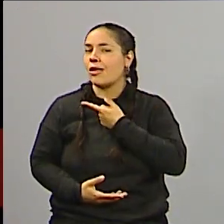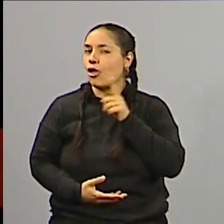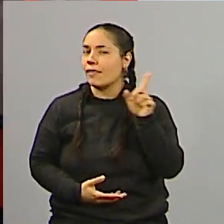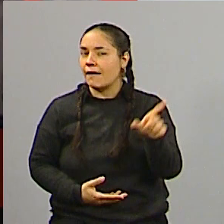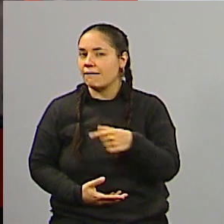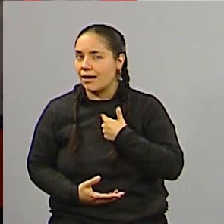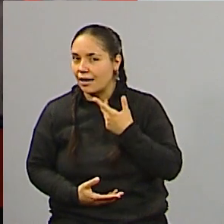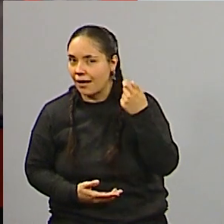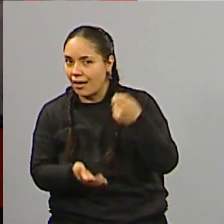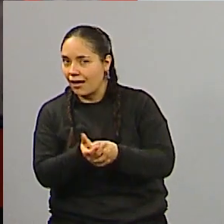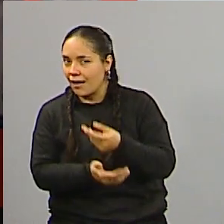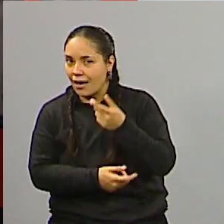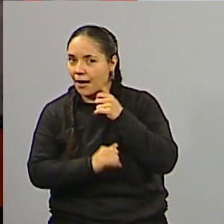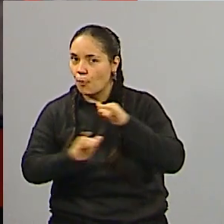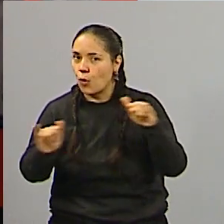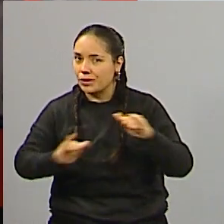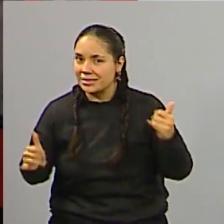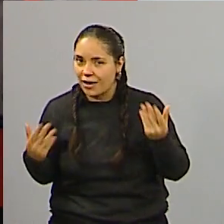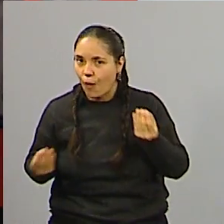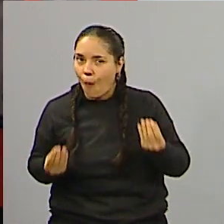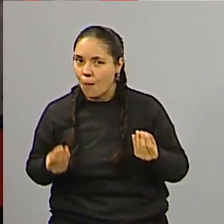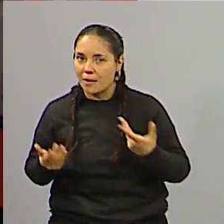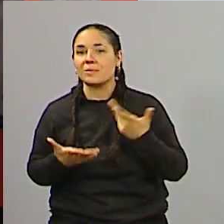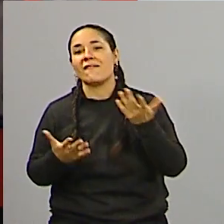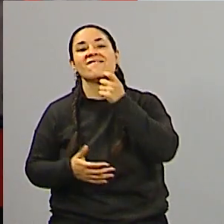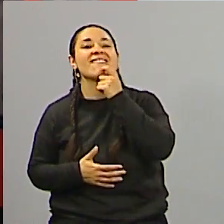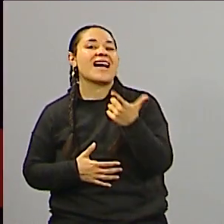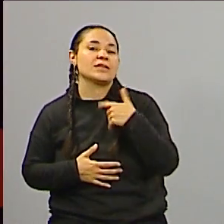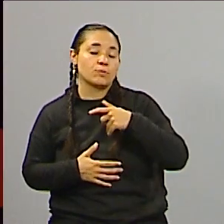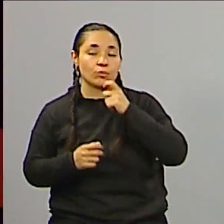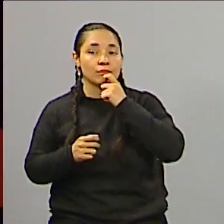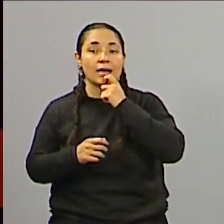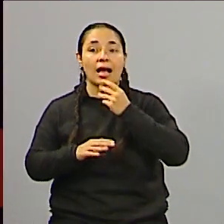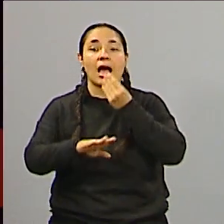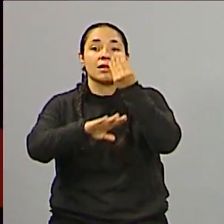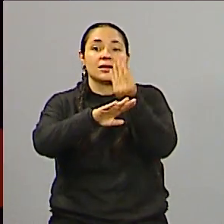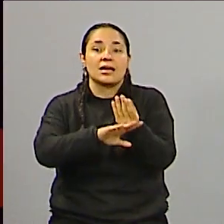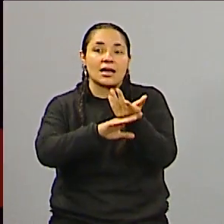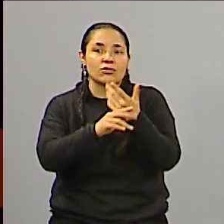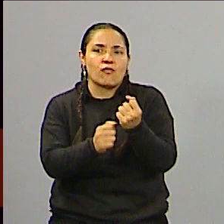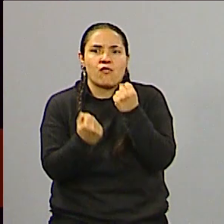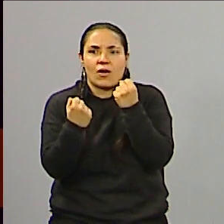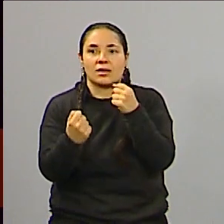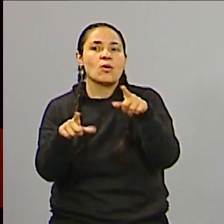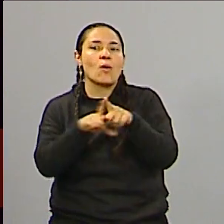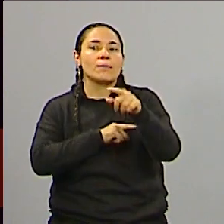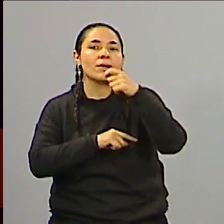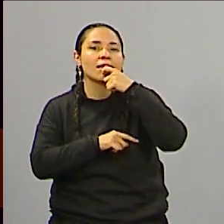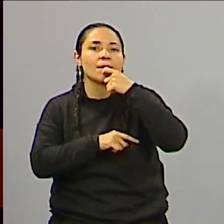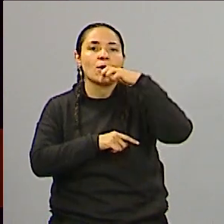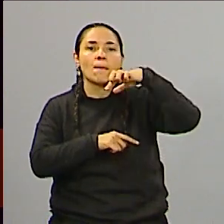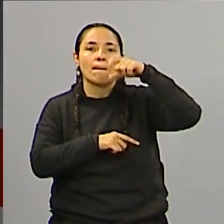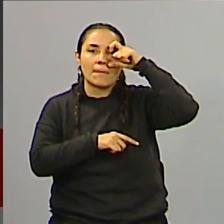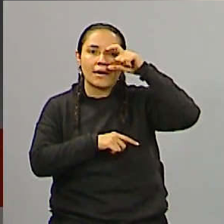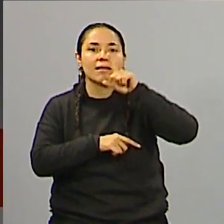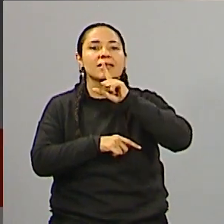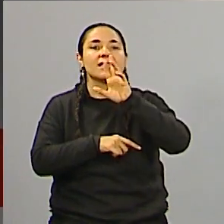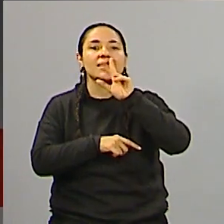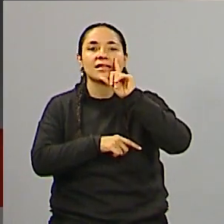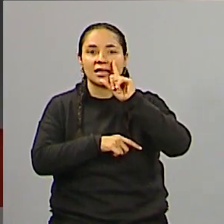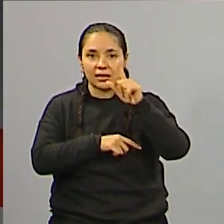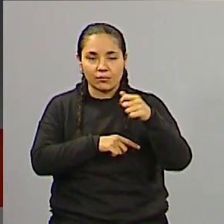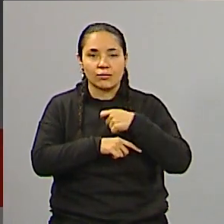yo, cuando veo muchos carteles de un candidato, lo primero que pienso es dónde sacó la plata. Entonces es muy simple ver que un candidato